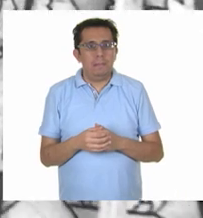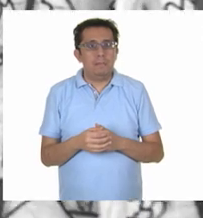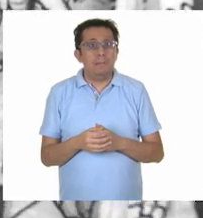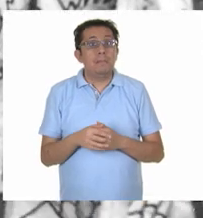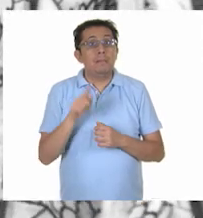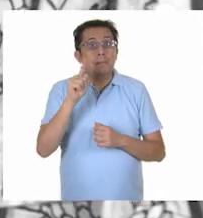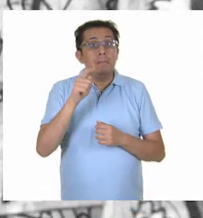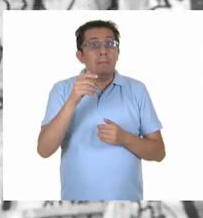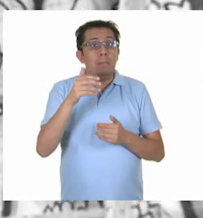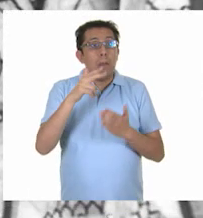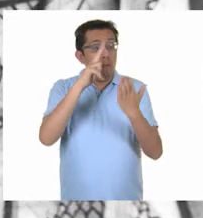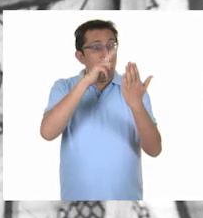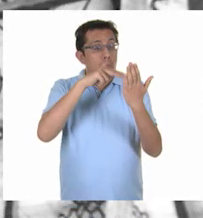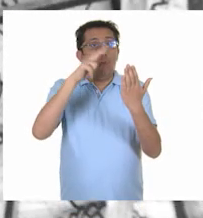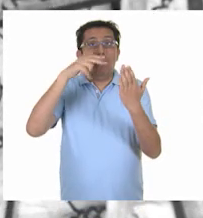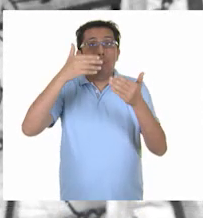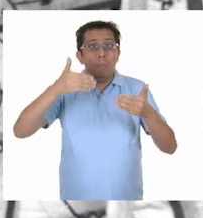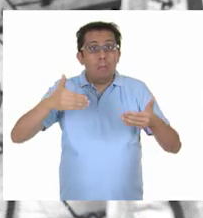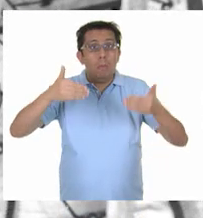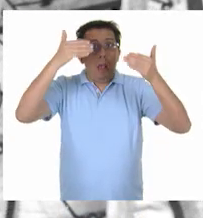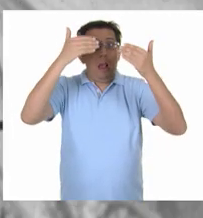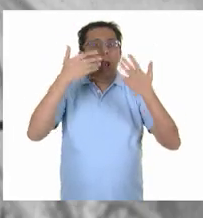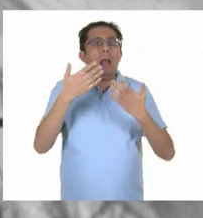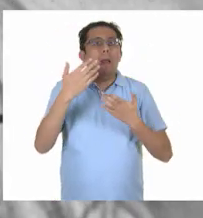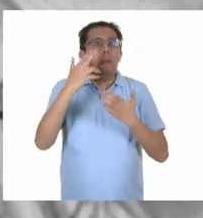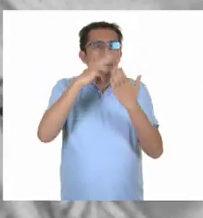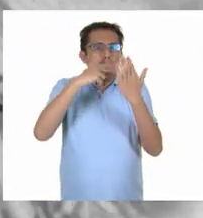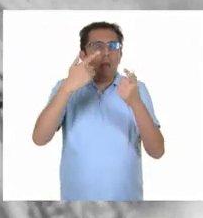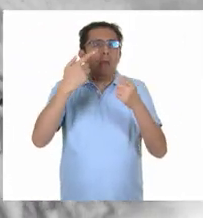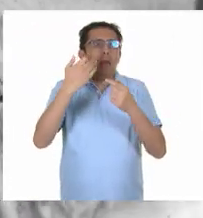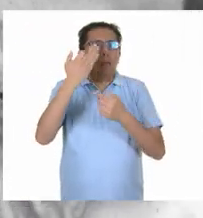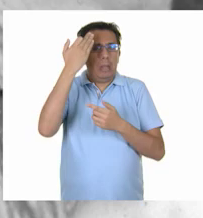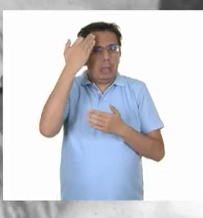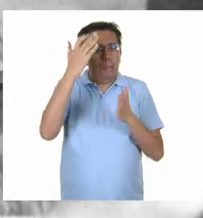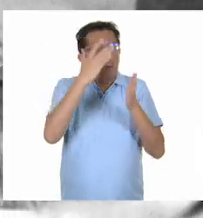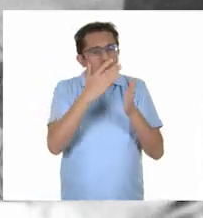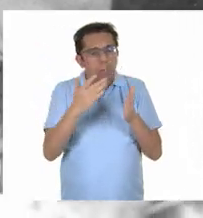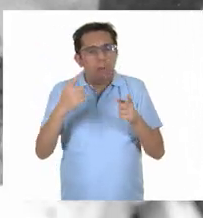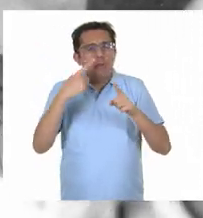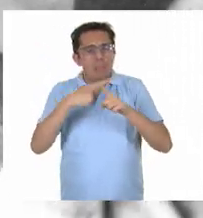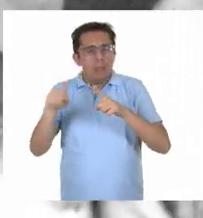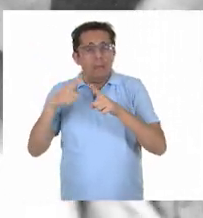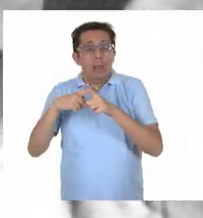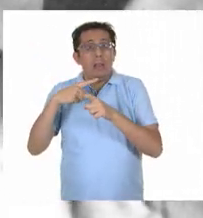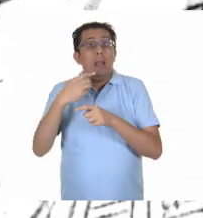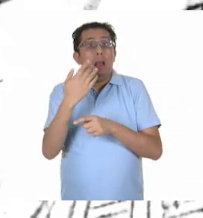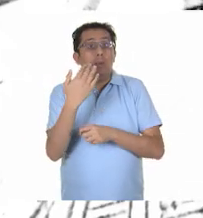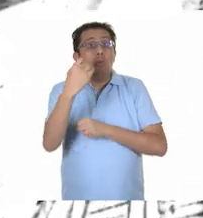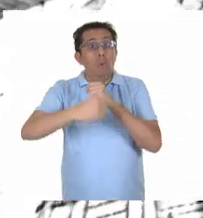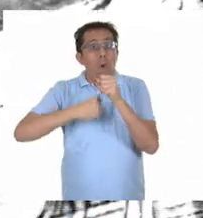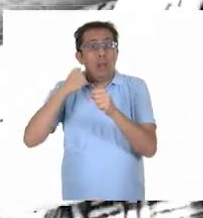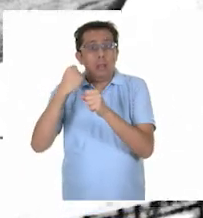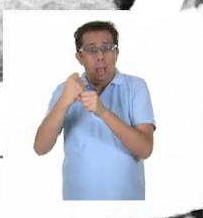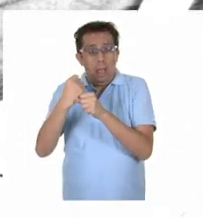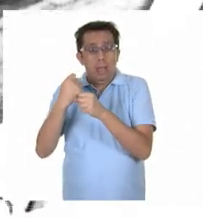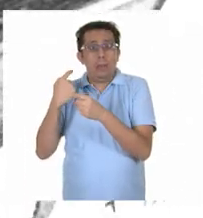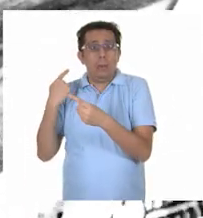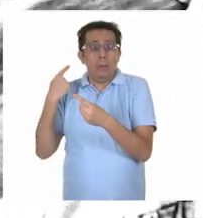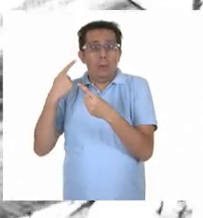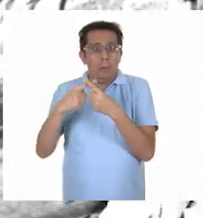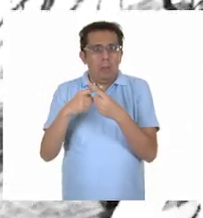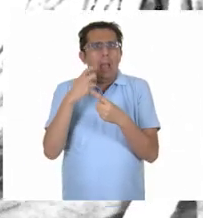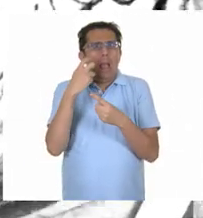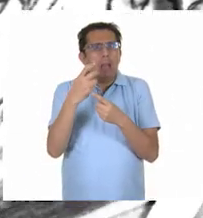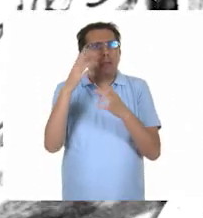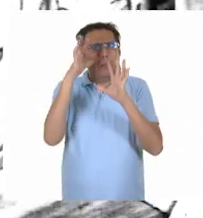Los murales fueron pintados en diferentes épocas y durante 50 años. Dan cuenta de la alianza estratégica